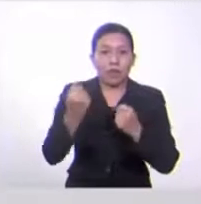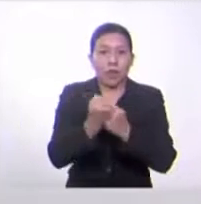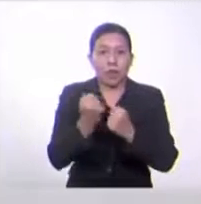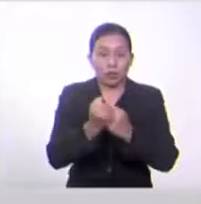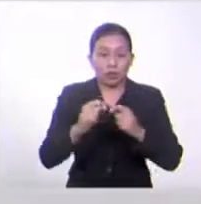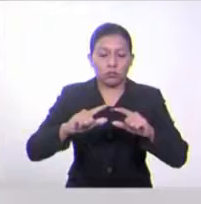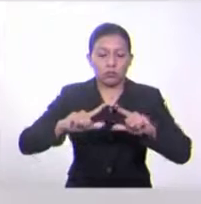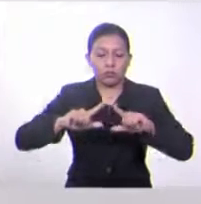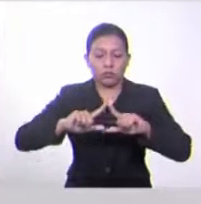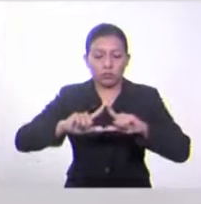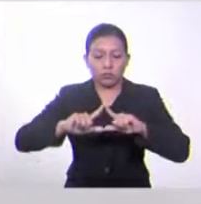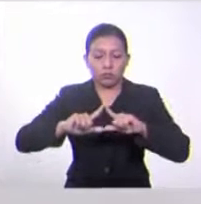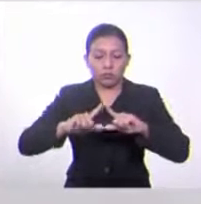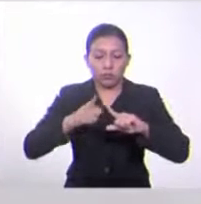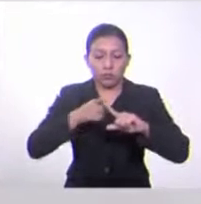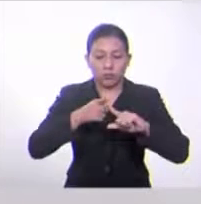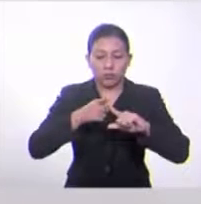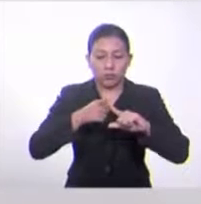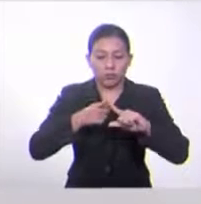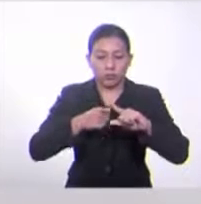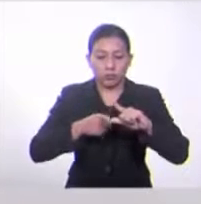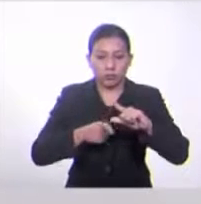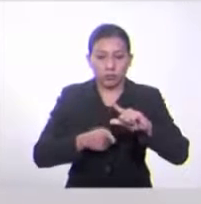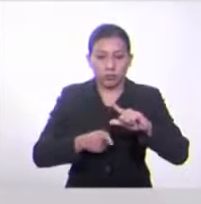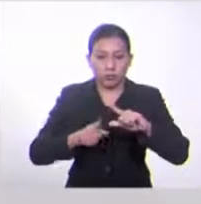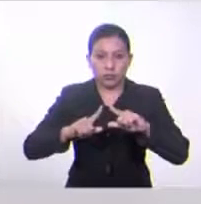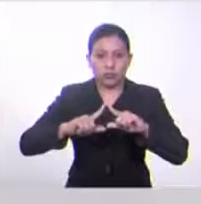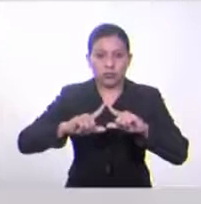D y sobre el vértice A.